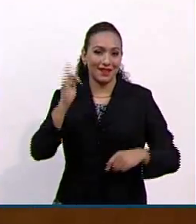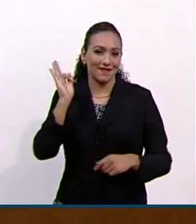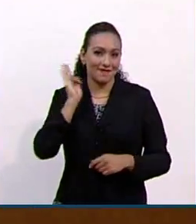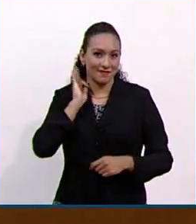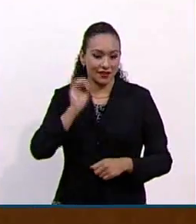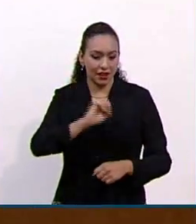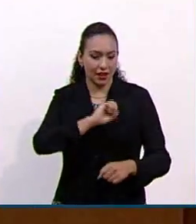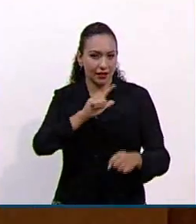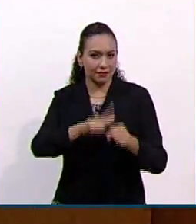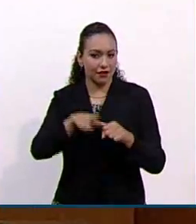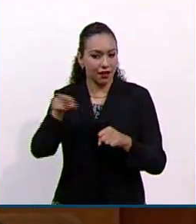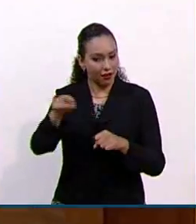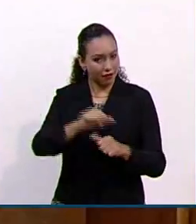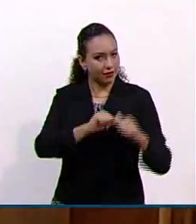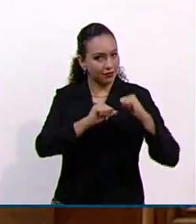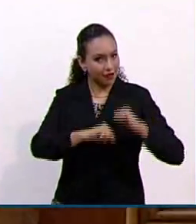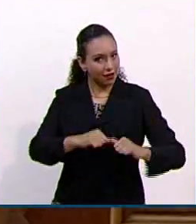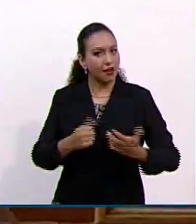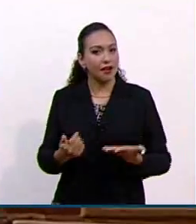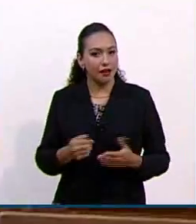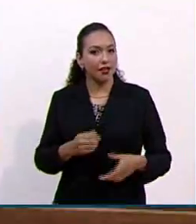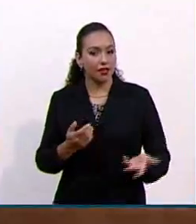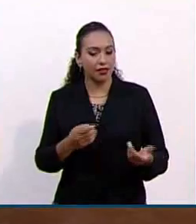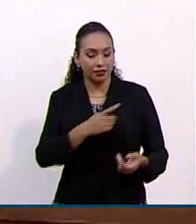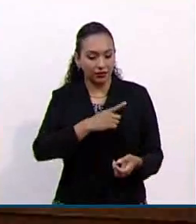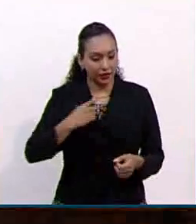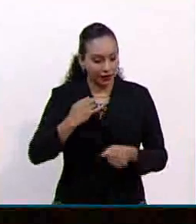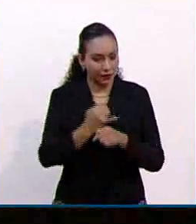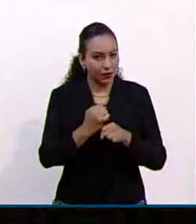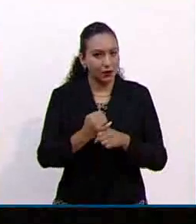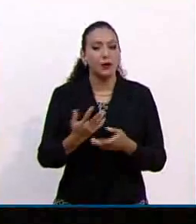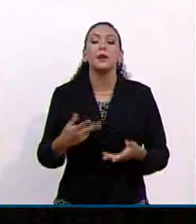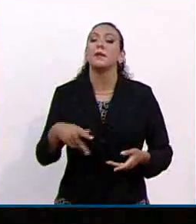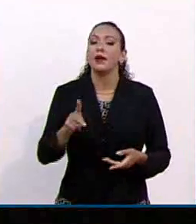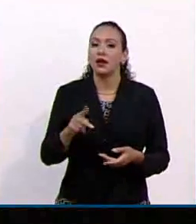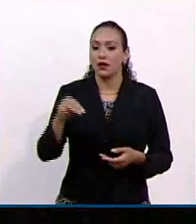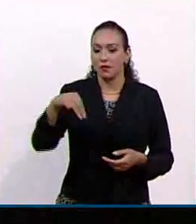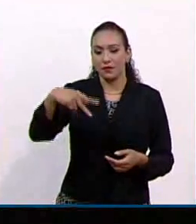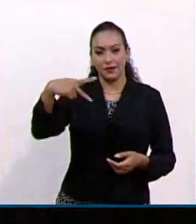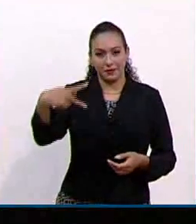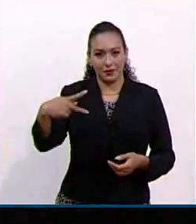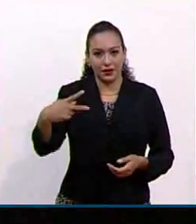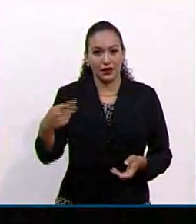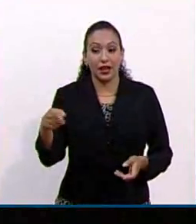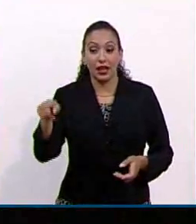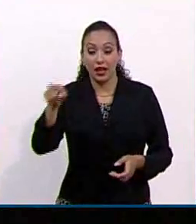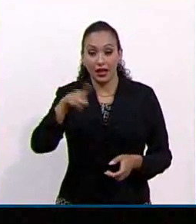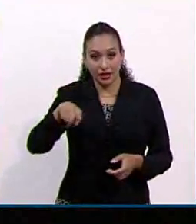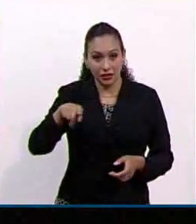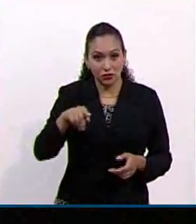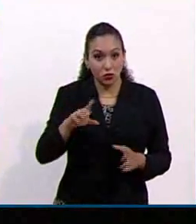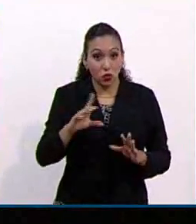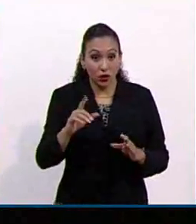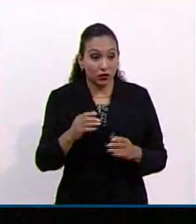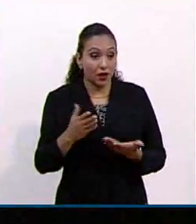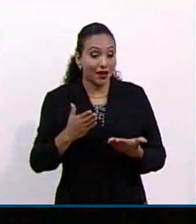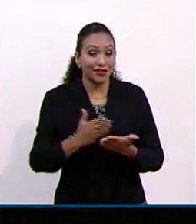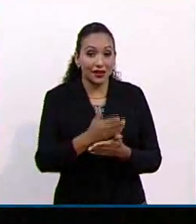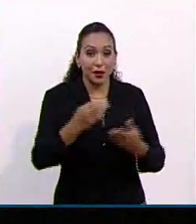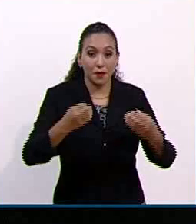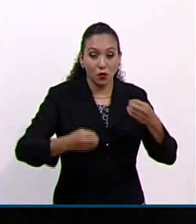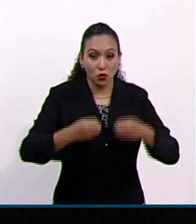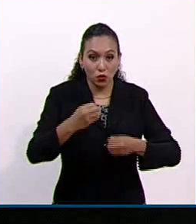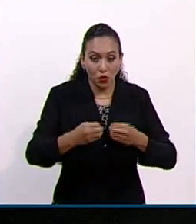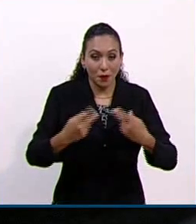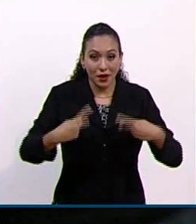Esta omisión tiene efectos positivos, pues la inacción del Ministerio Público transgrede el derecho de acceso a la justicia de las